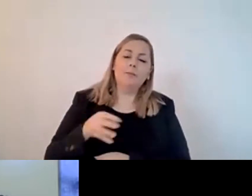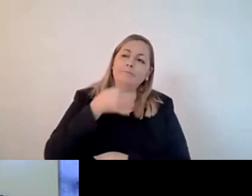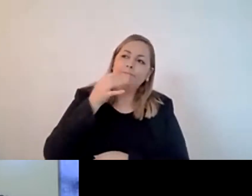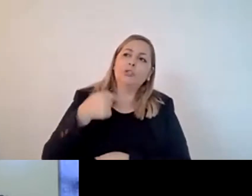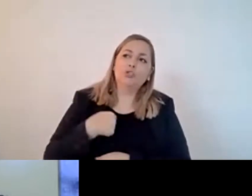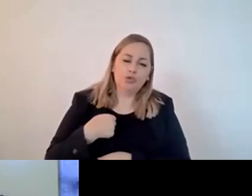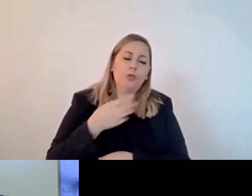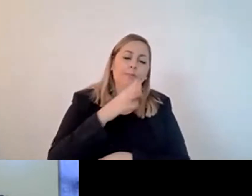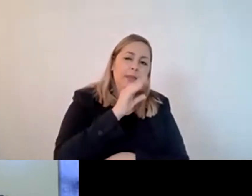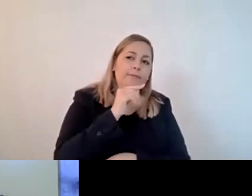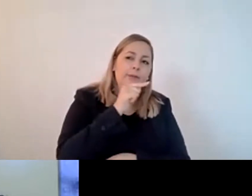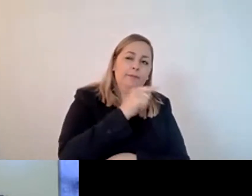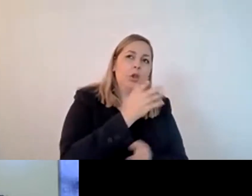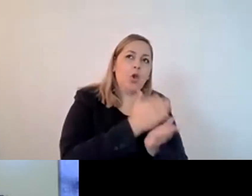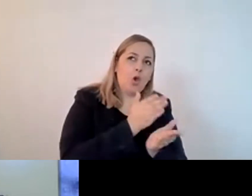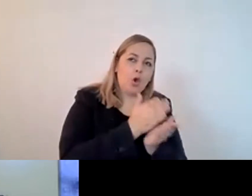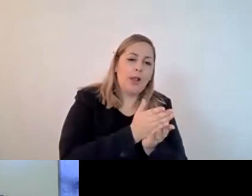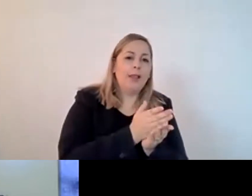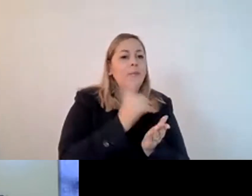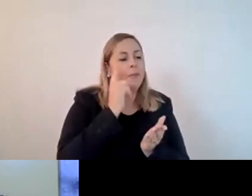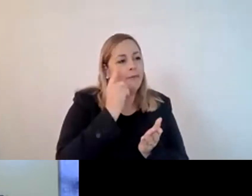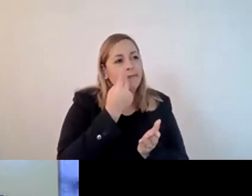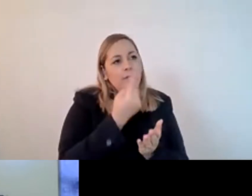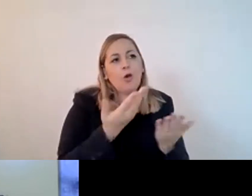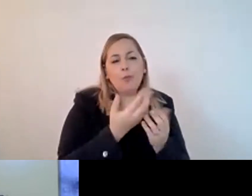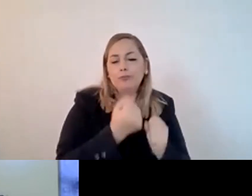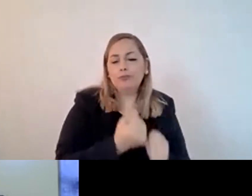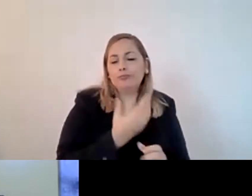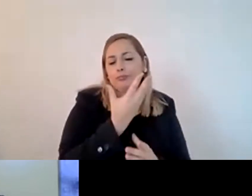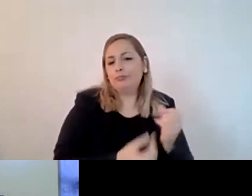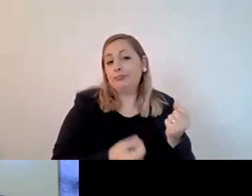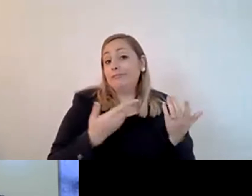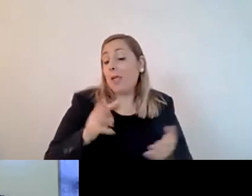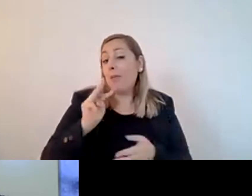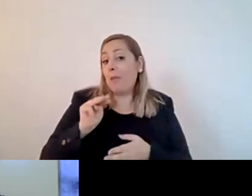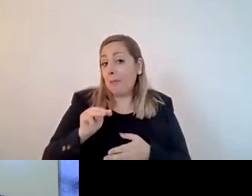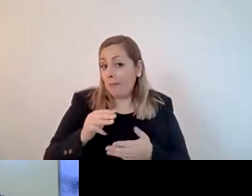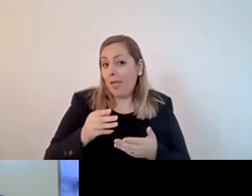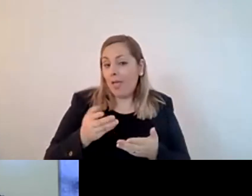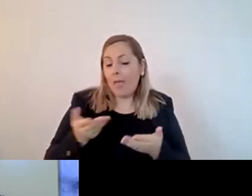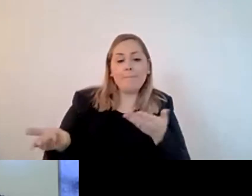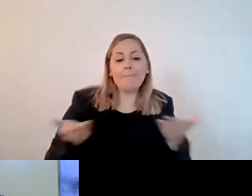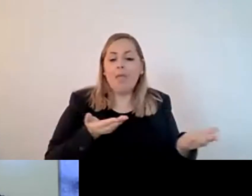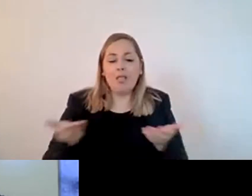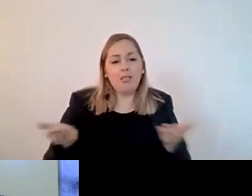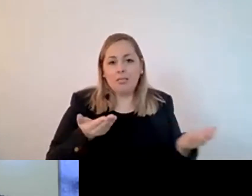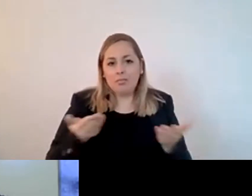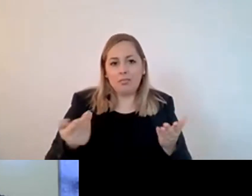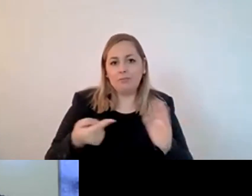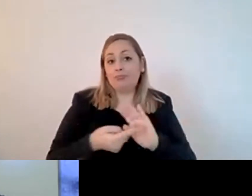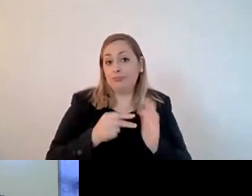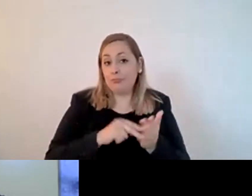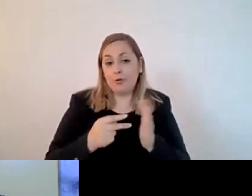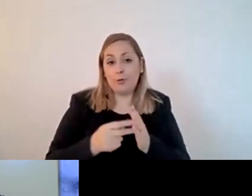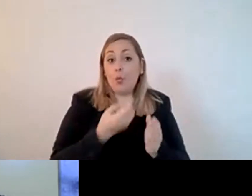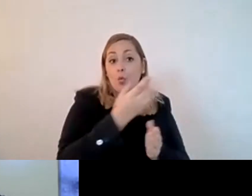yo voy a hablar con el colegio para ver cómo poder solucionarlo. Entonces la madre es la mediadora del conflicto, no solo con